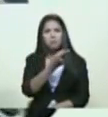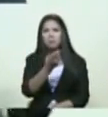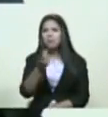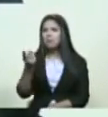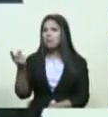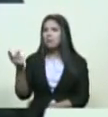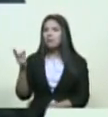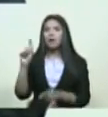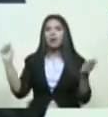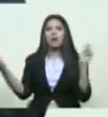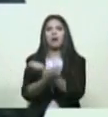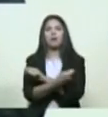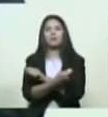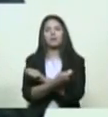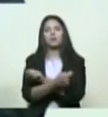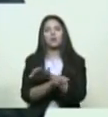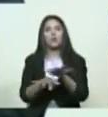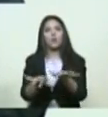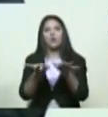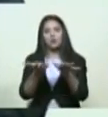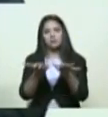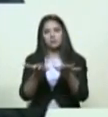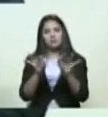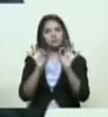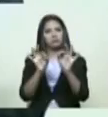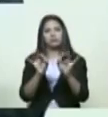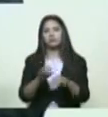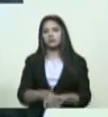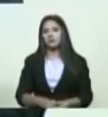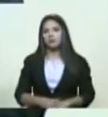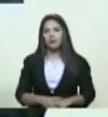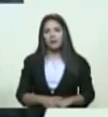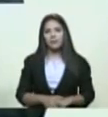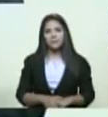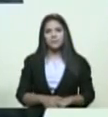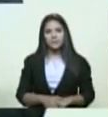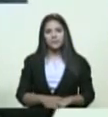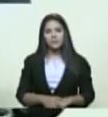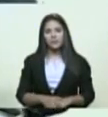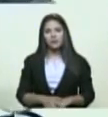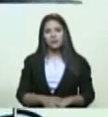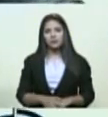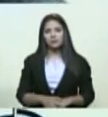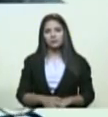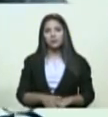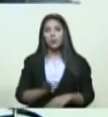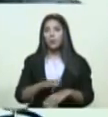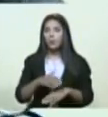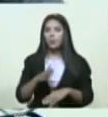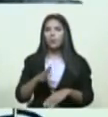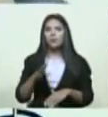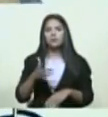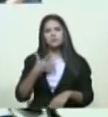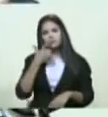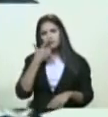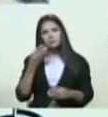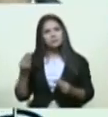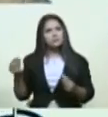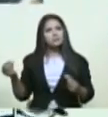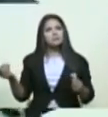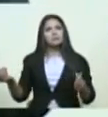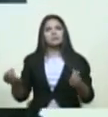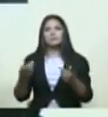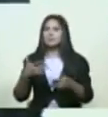el cambio ha sido tremendo, en el sentido de que se respira un clima de paz,